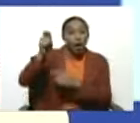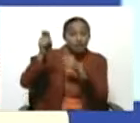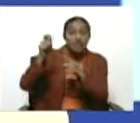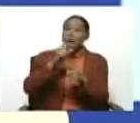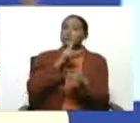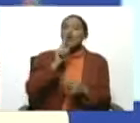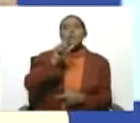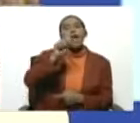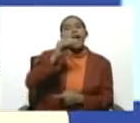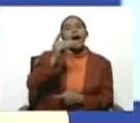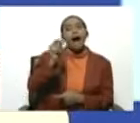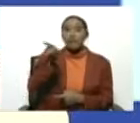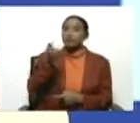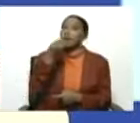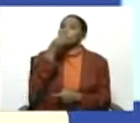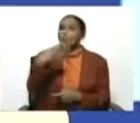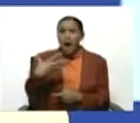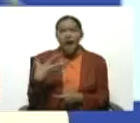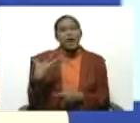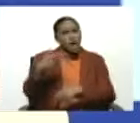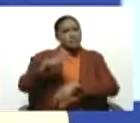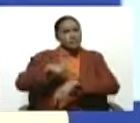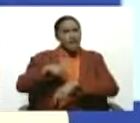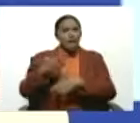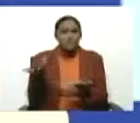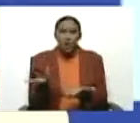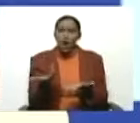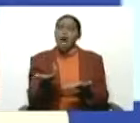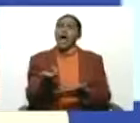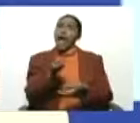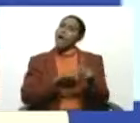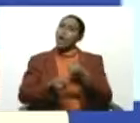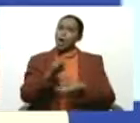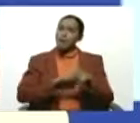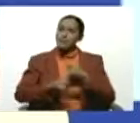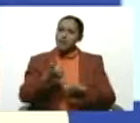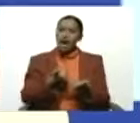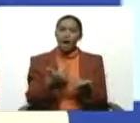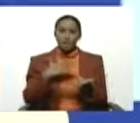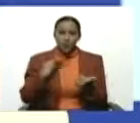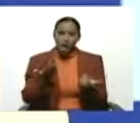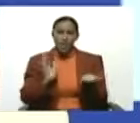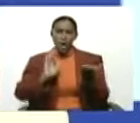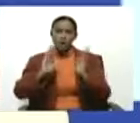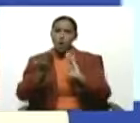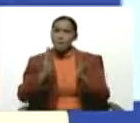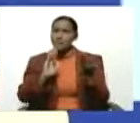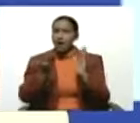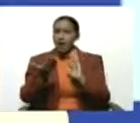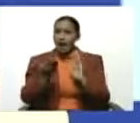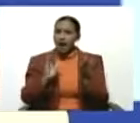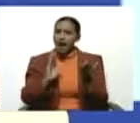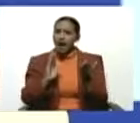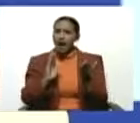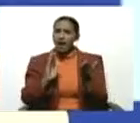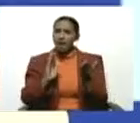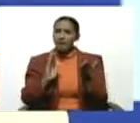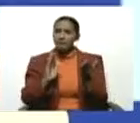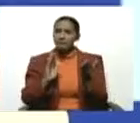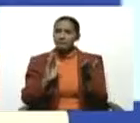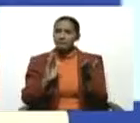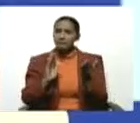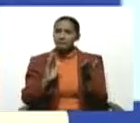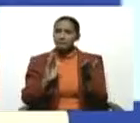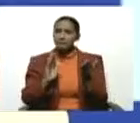buena Pero si hacemos eso ahora mía no se puede comparar con no es